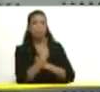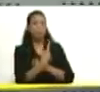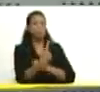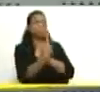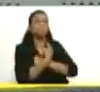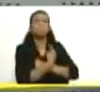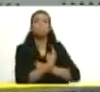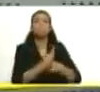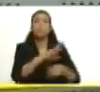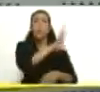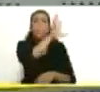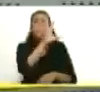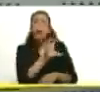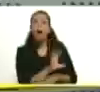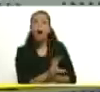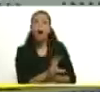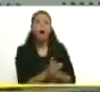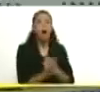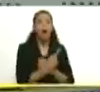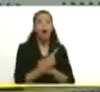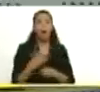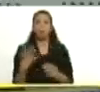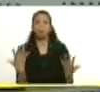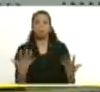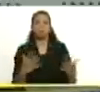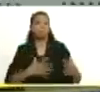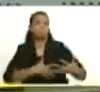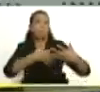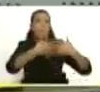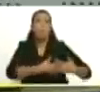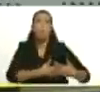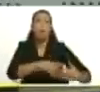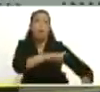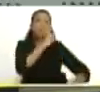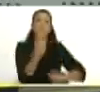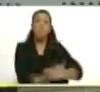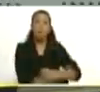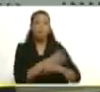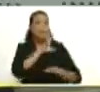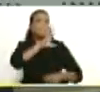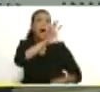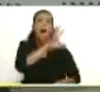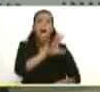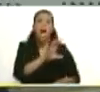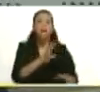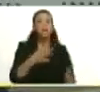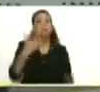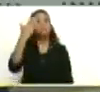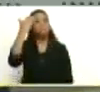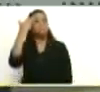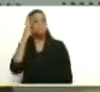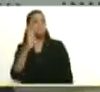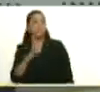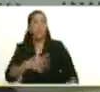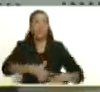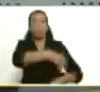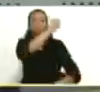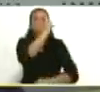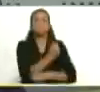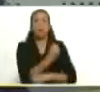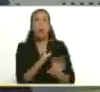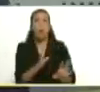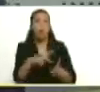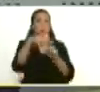dictados de ninguna expotencia o de ninguna potencia con pretensiones coloniales o